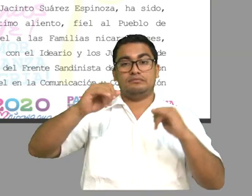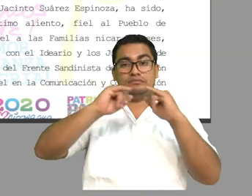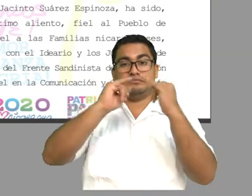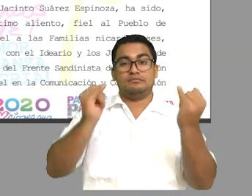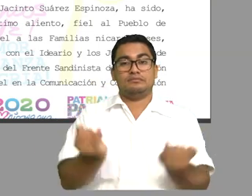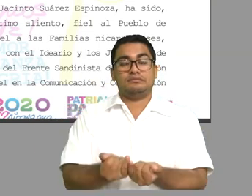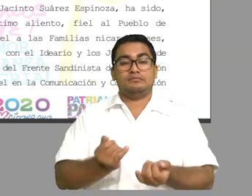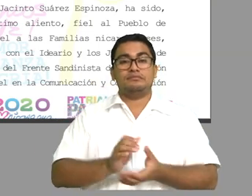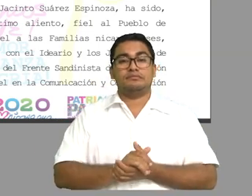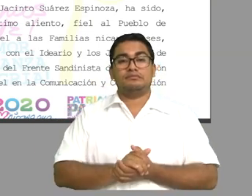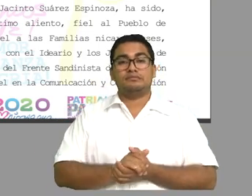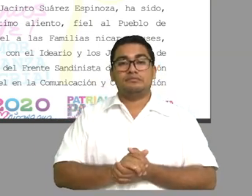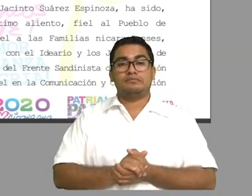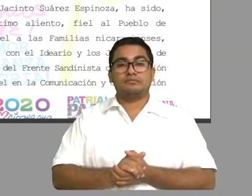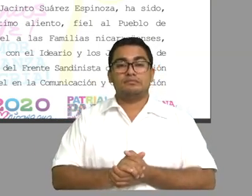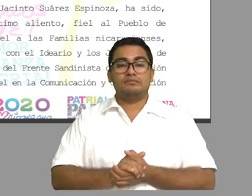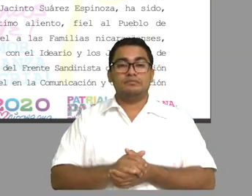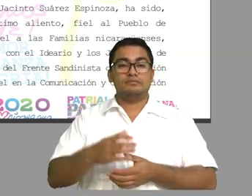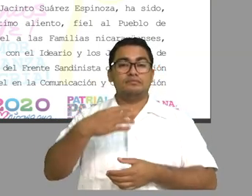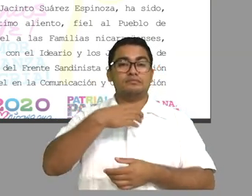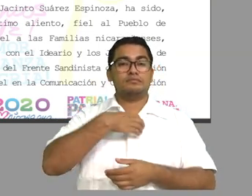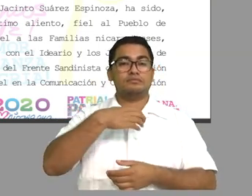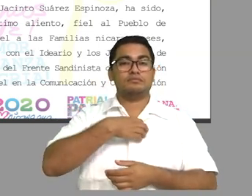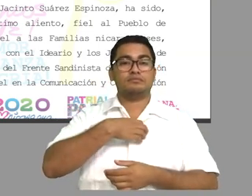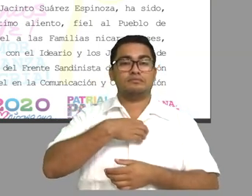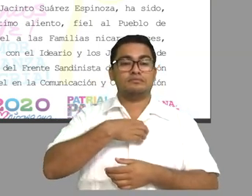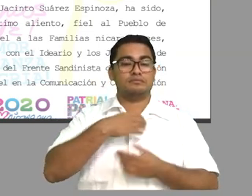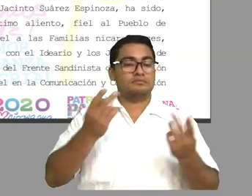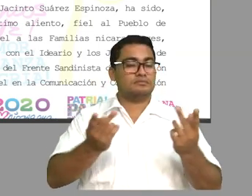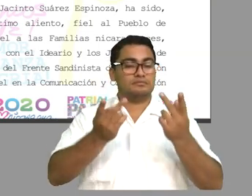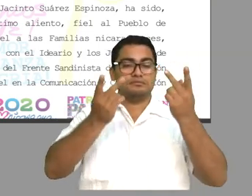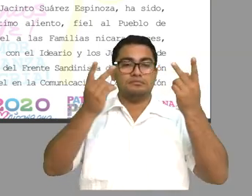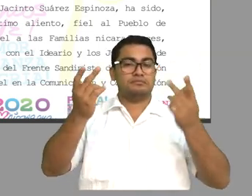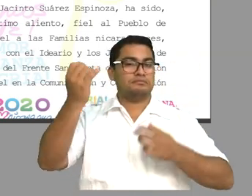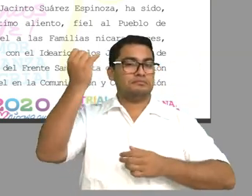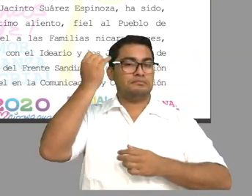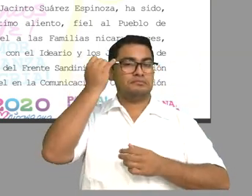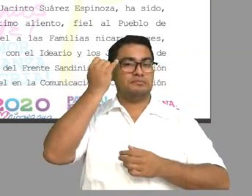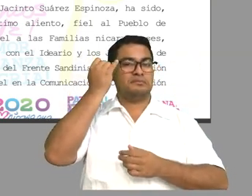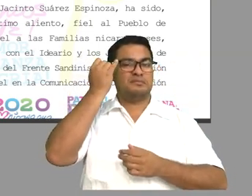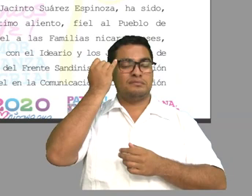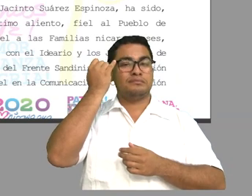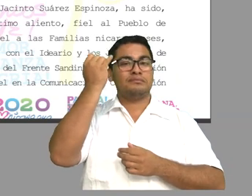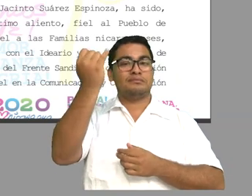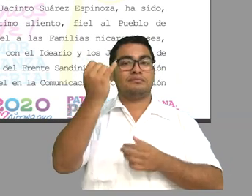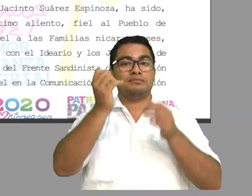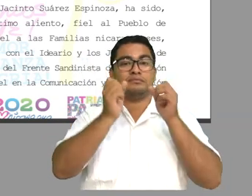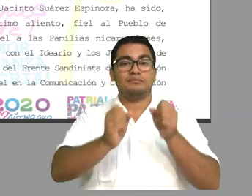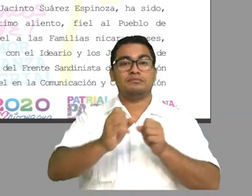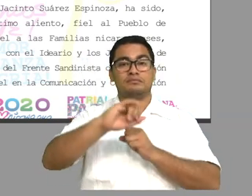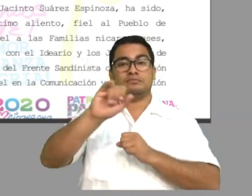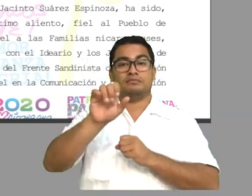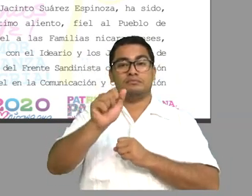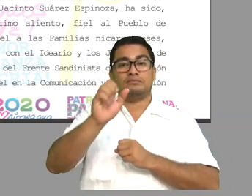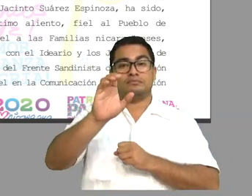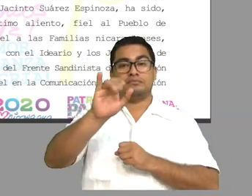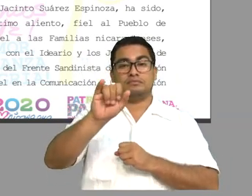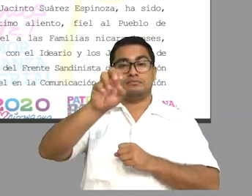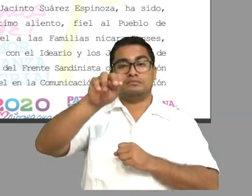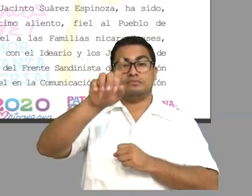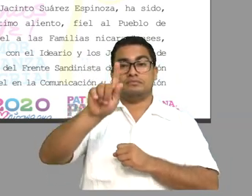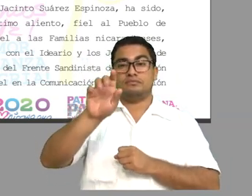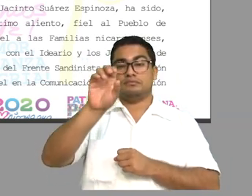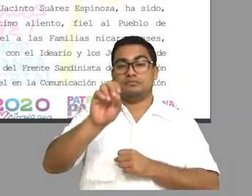Con su brillante y excepcional hoja de vida, El compañero Jacinto Suárez ha